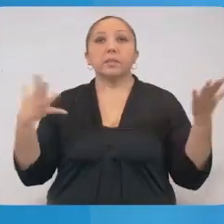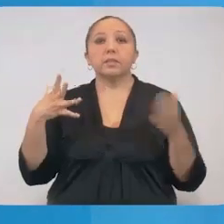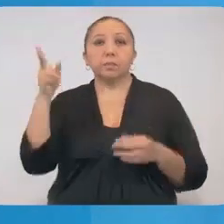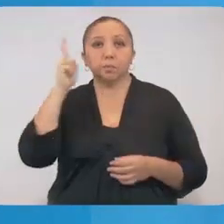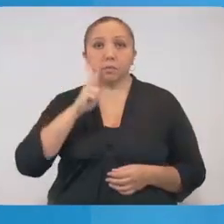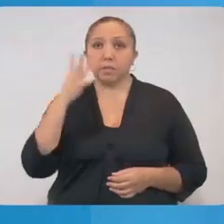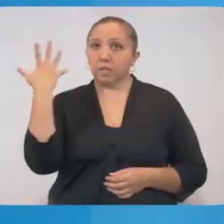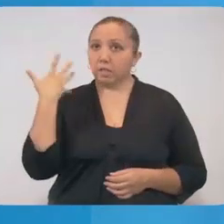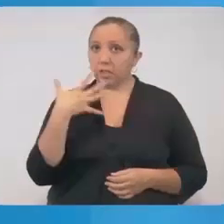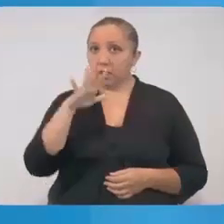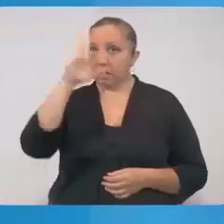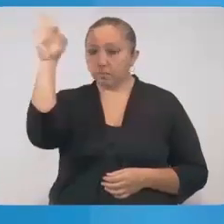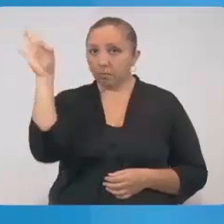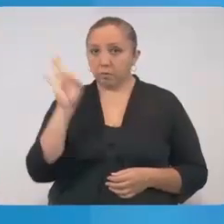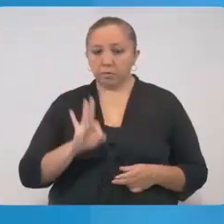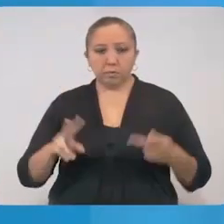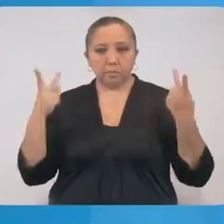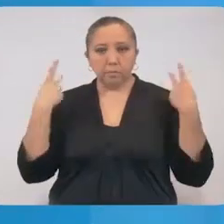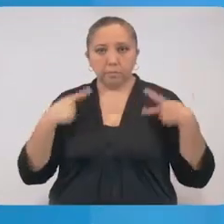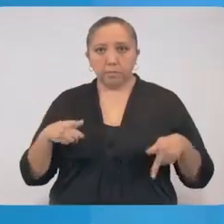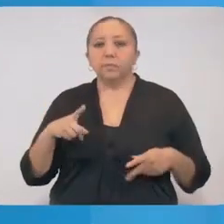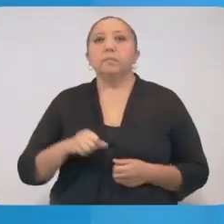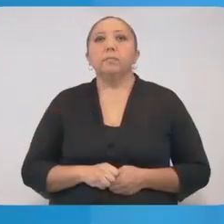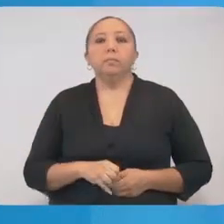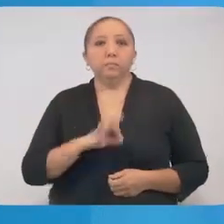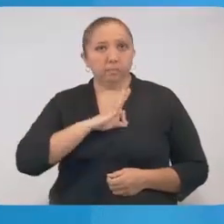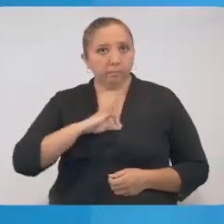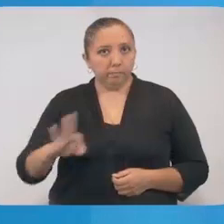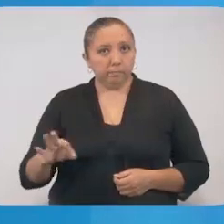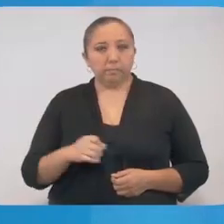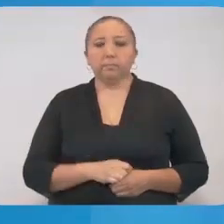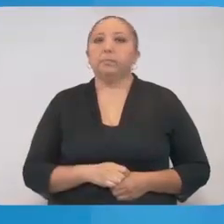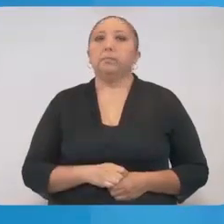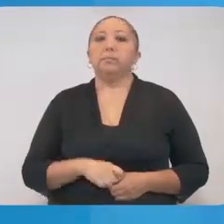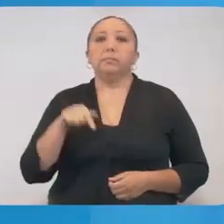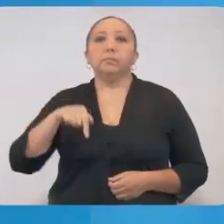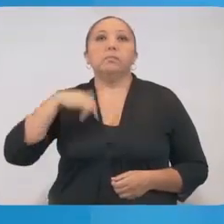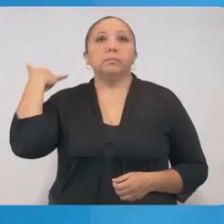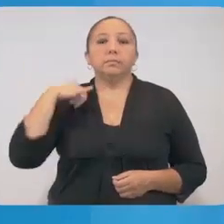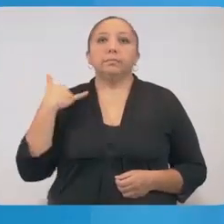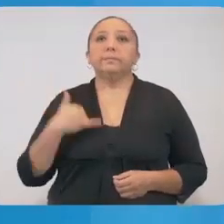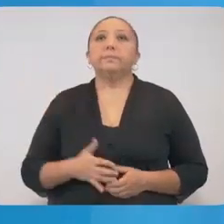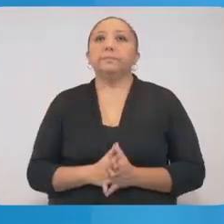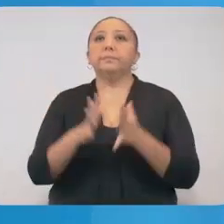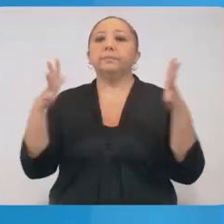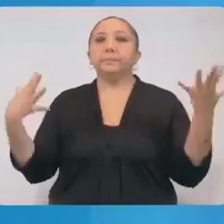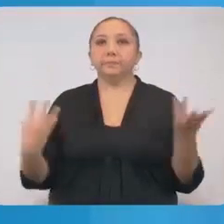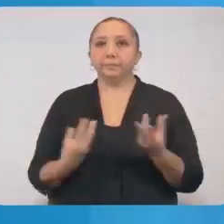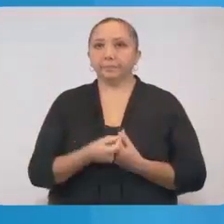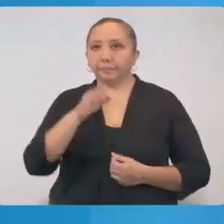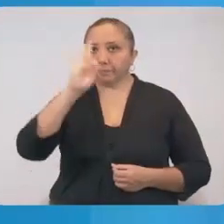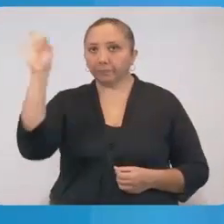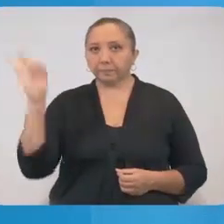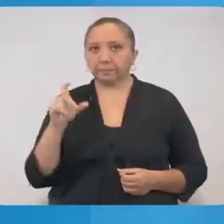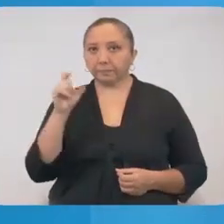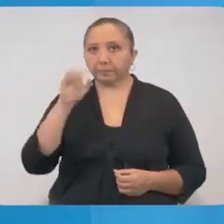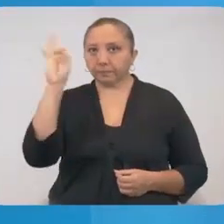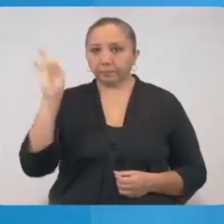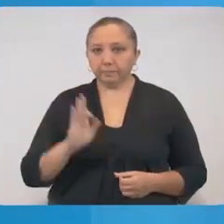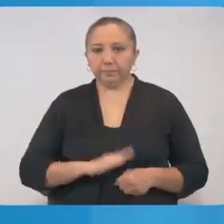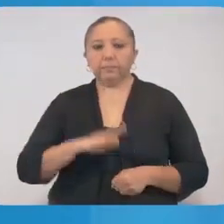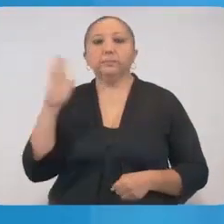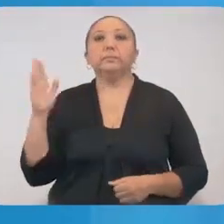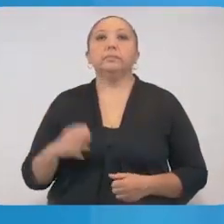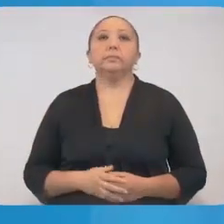de los pacientes sintomáticos sospechosos, y en Yucatán hemos duplicado ese porcentaje hasta un 20%.